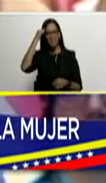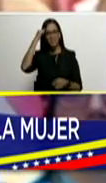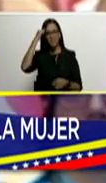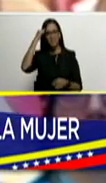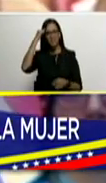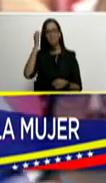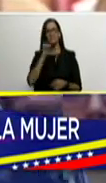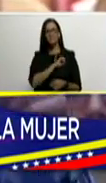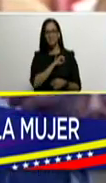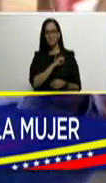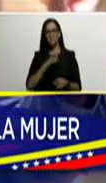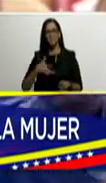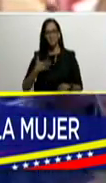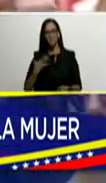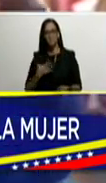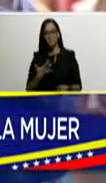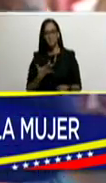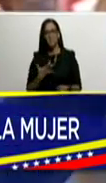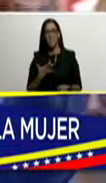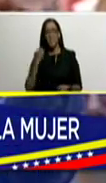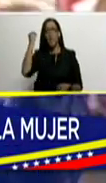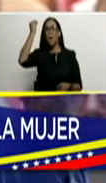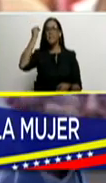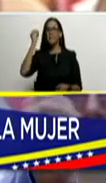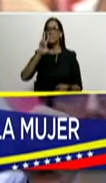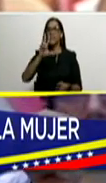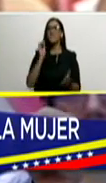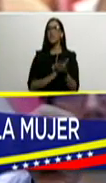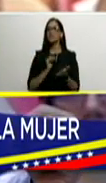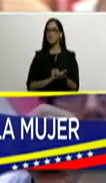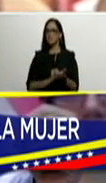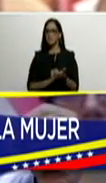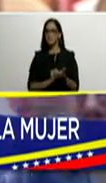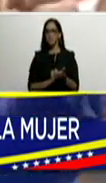siente temor. Siente temor y lo piensa tres veces.